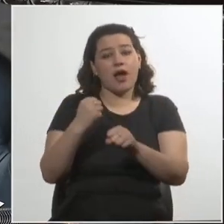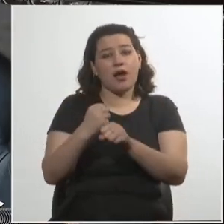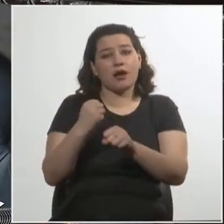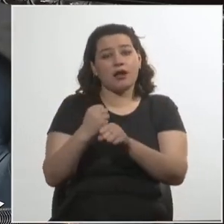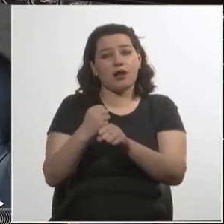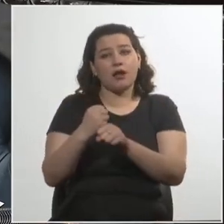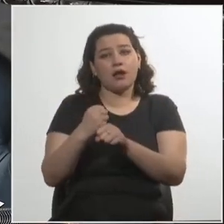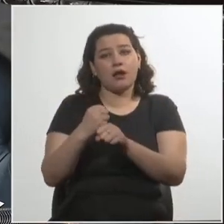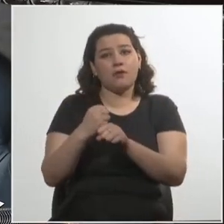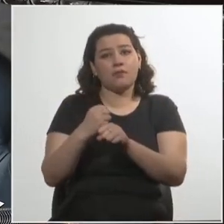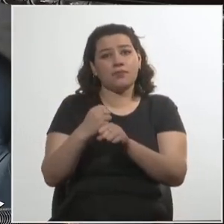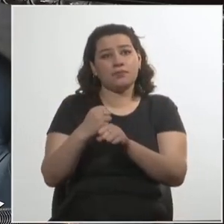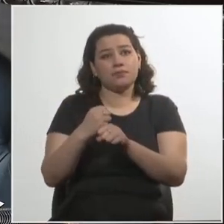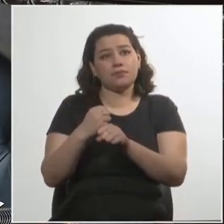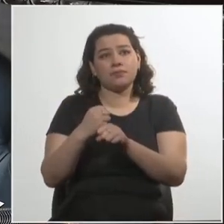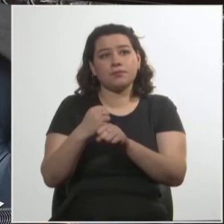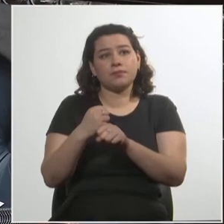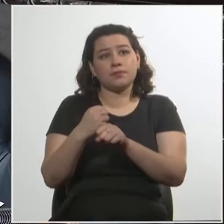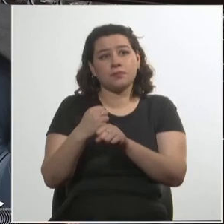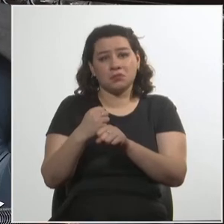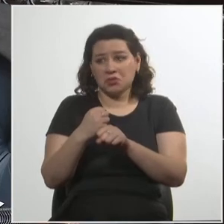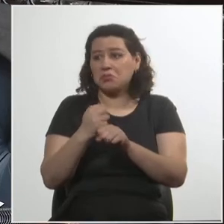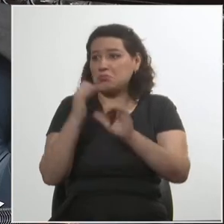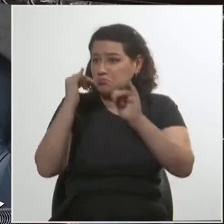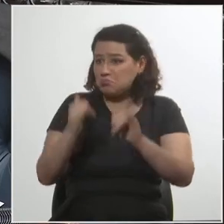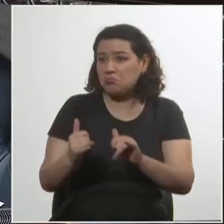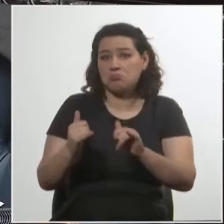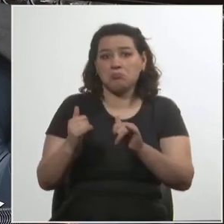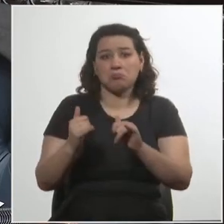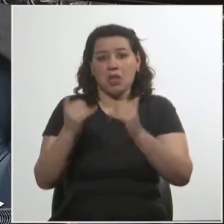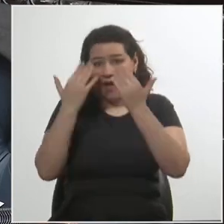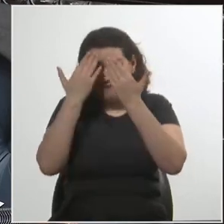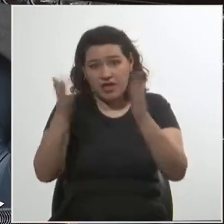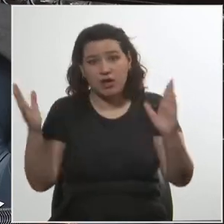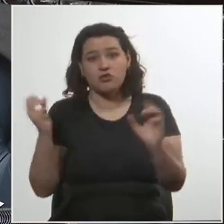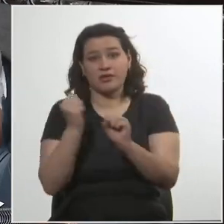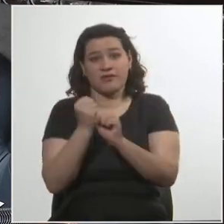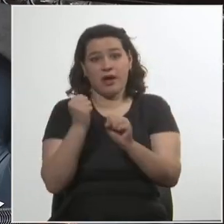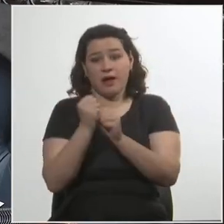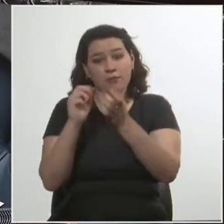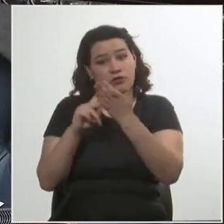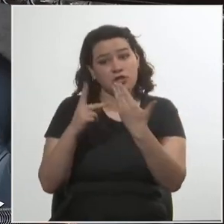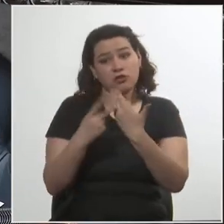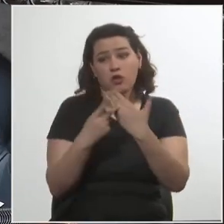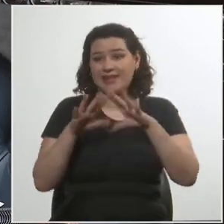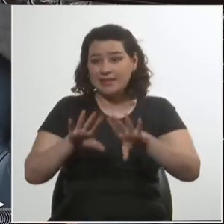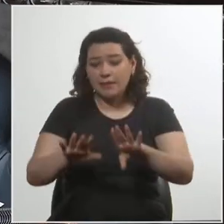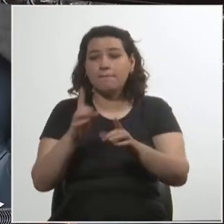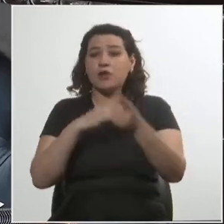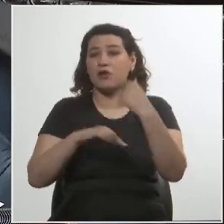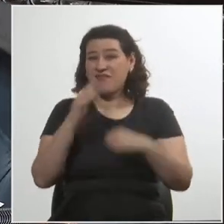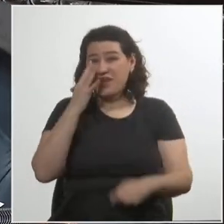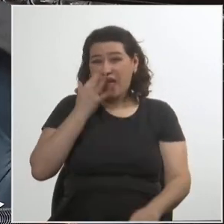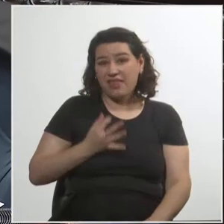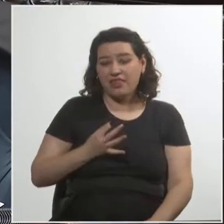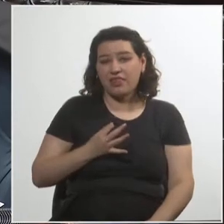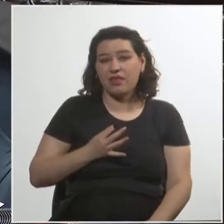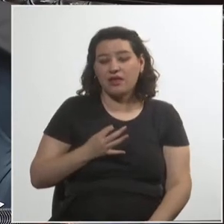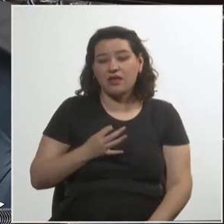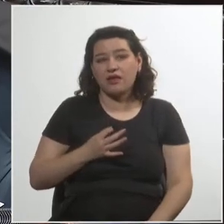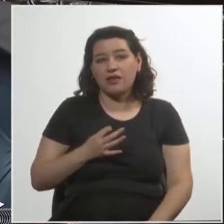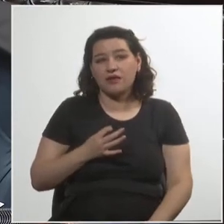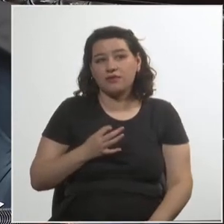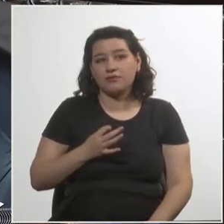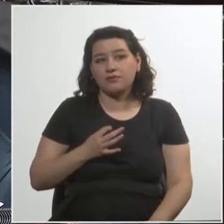estábamos contestes a trabajar en un proyecto en esta línea realmente este